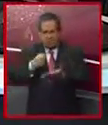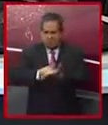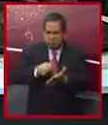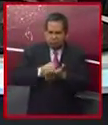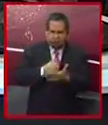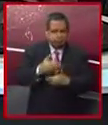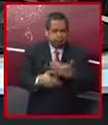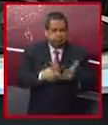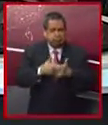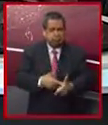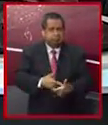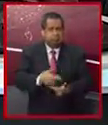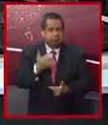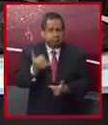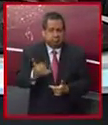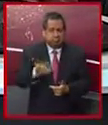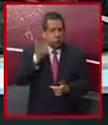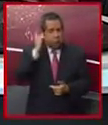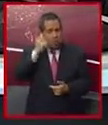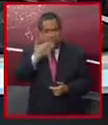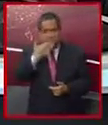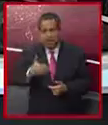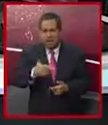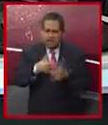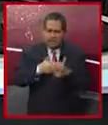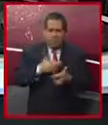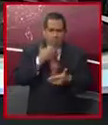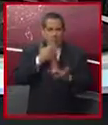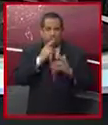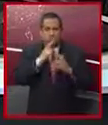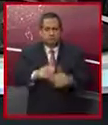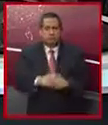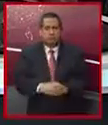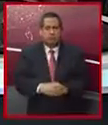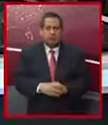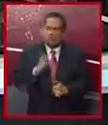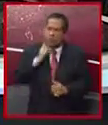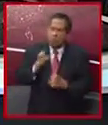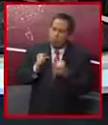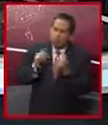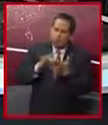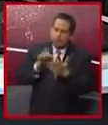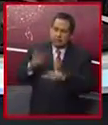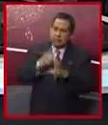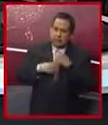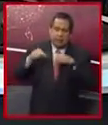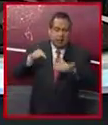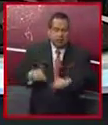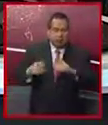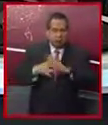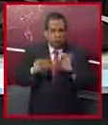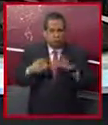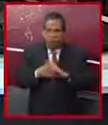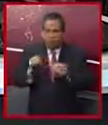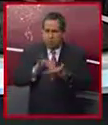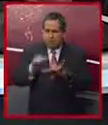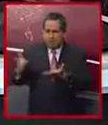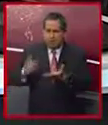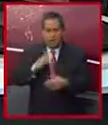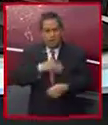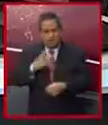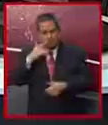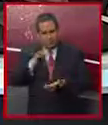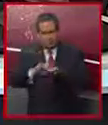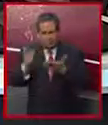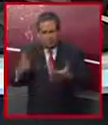agenda y esperamos seguir dando muy buenos resultados. Diputado, le agradezco mucho que haya estado con nosotros aquí en Noticias del Congreso. Muchas gracias y muy buenas noches. Como